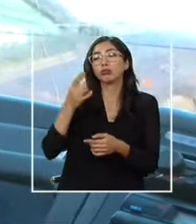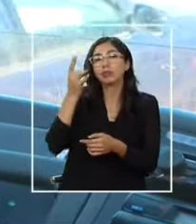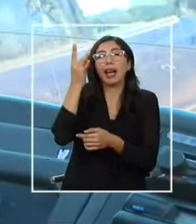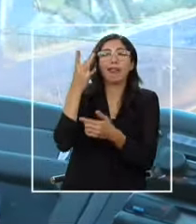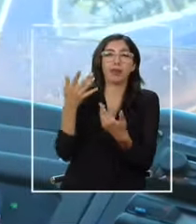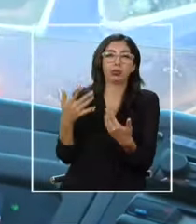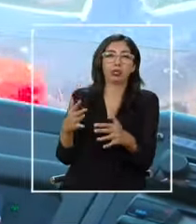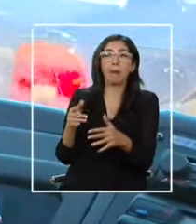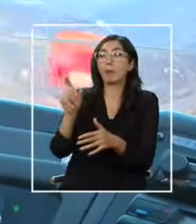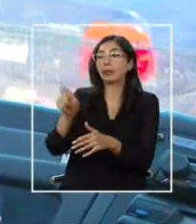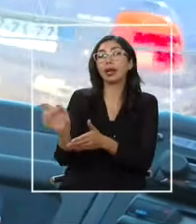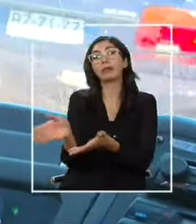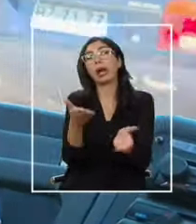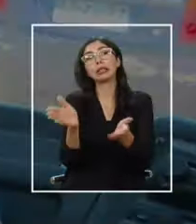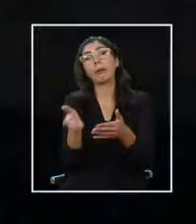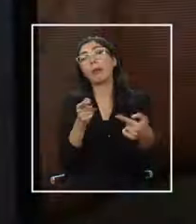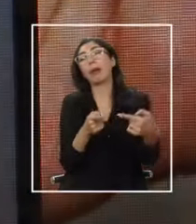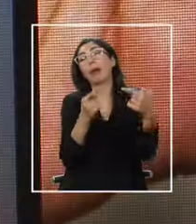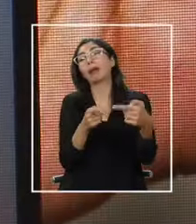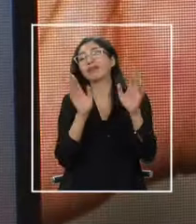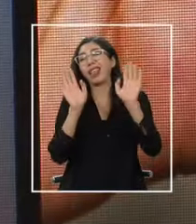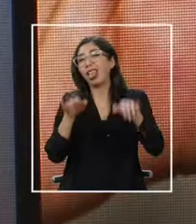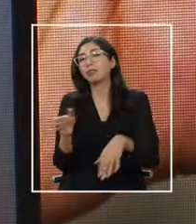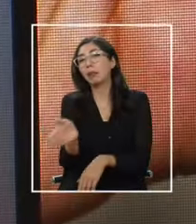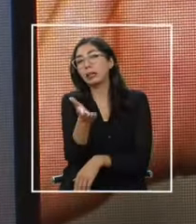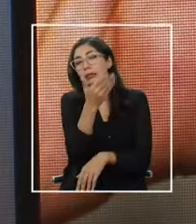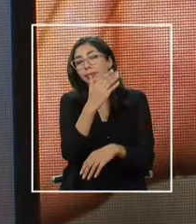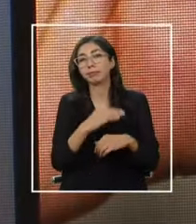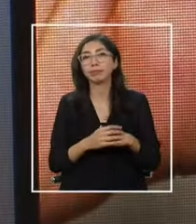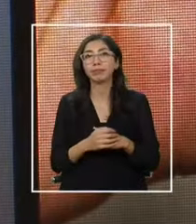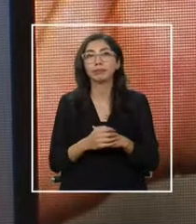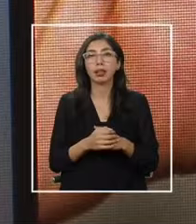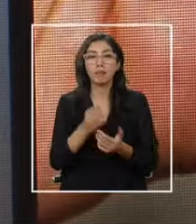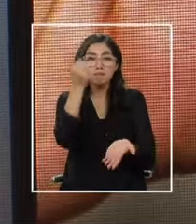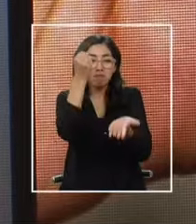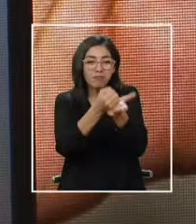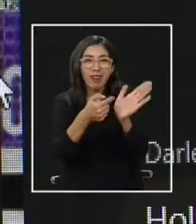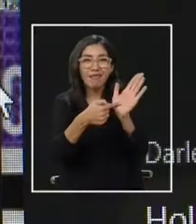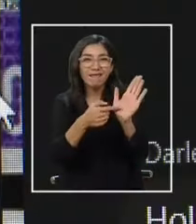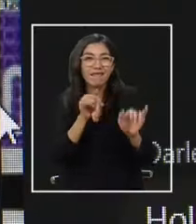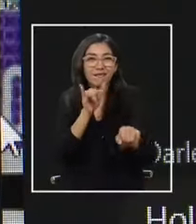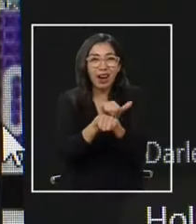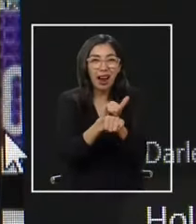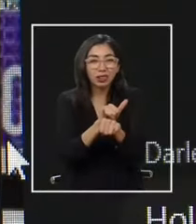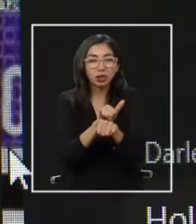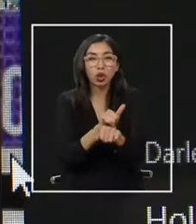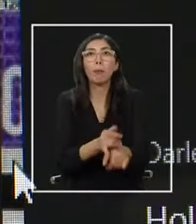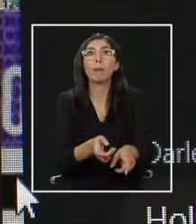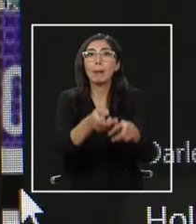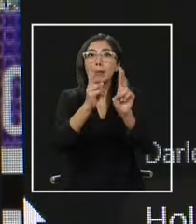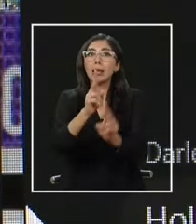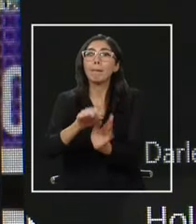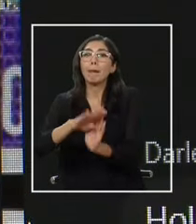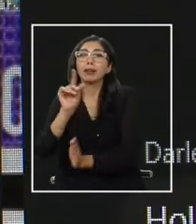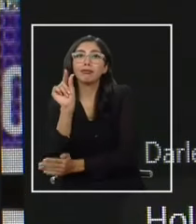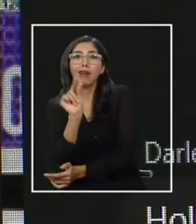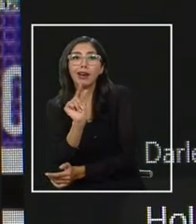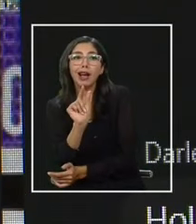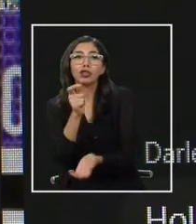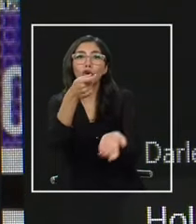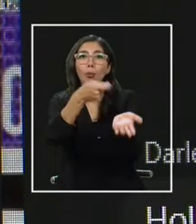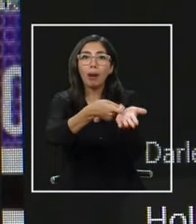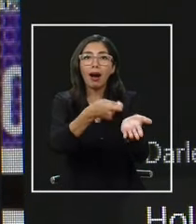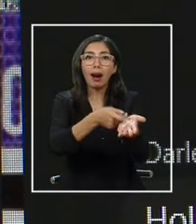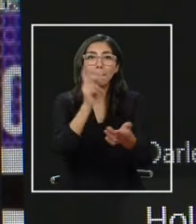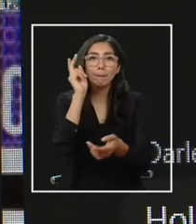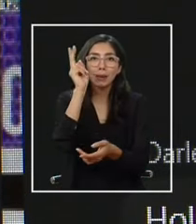pasar gente porque si no estaríamos peleando todos los días. Este sello fraudulento que permite pagar un tercio del valor del pasaje adulto se ofrece